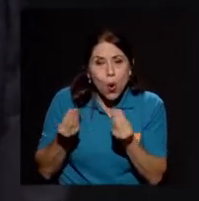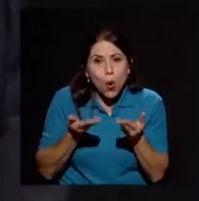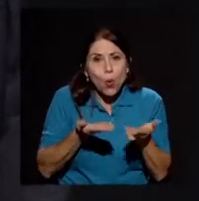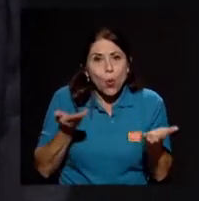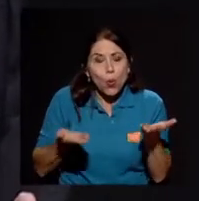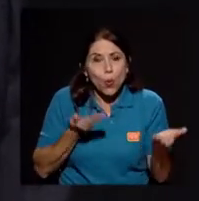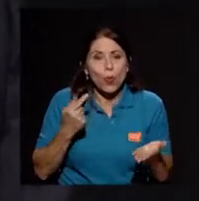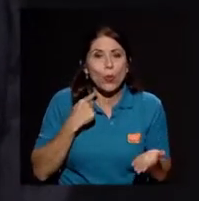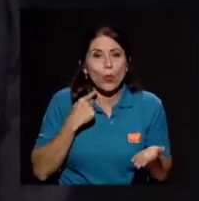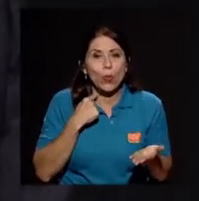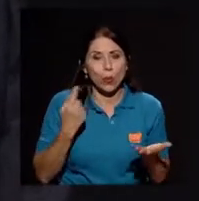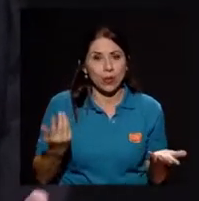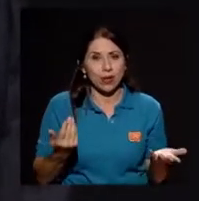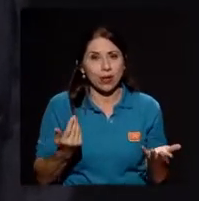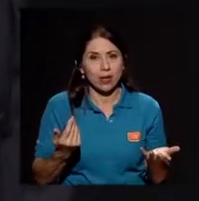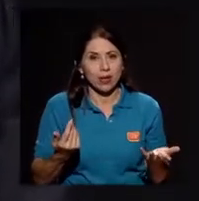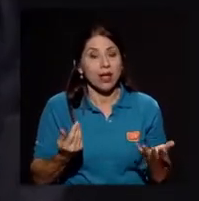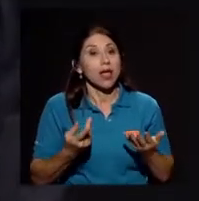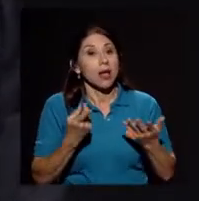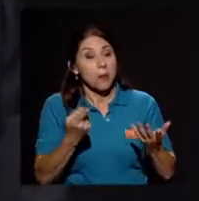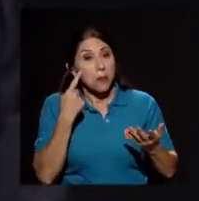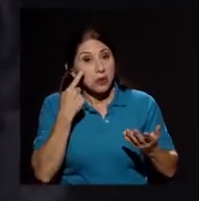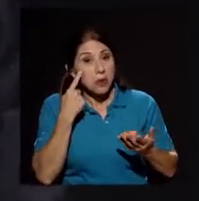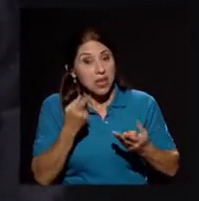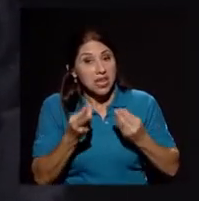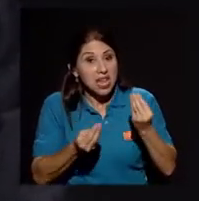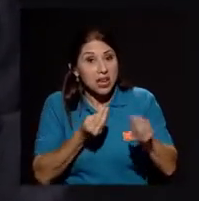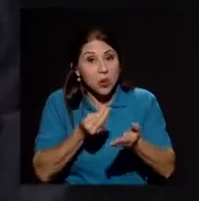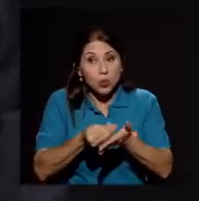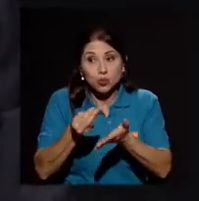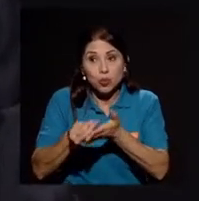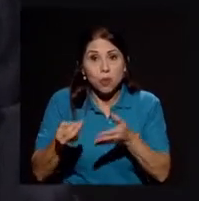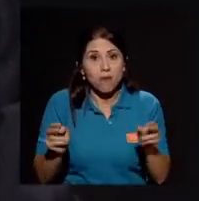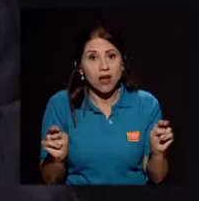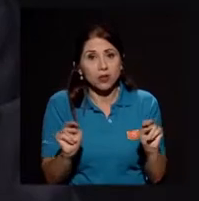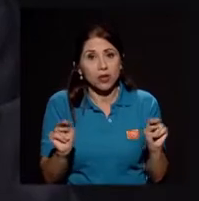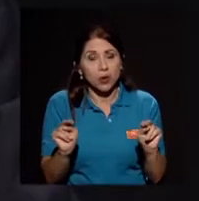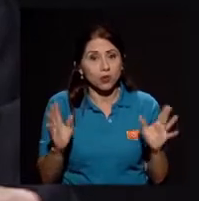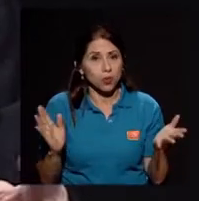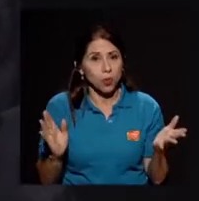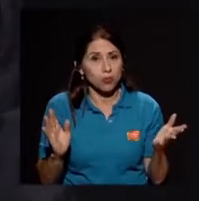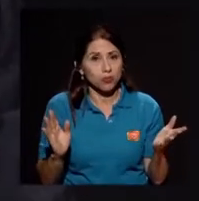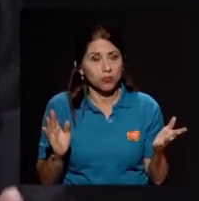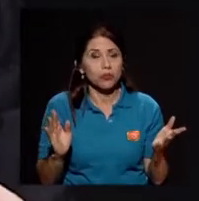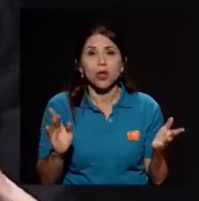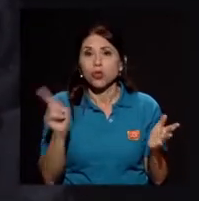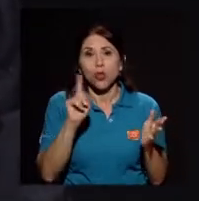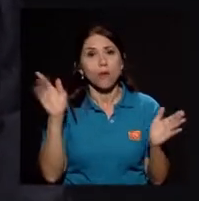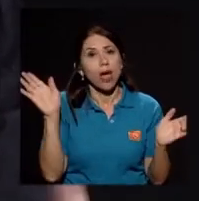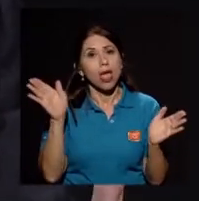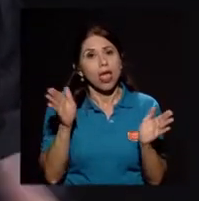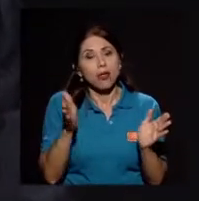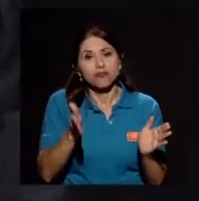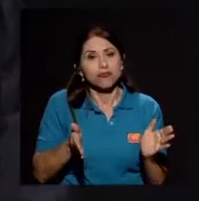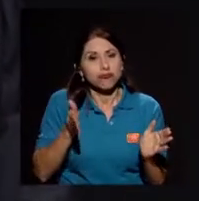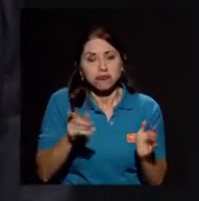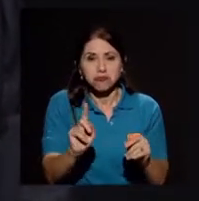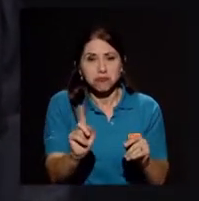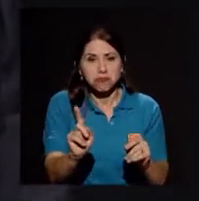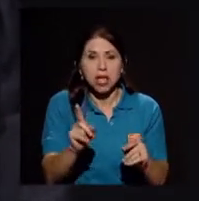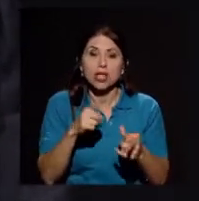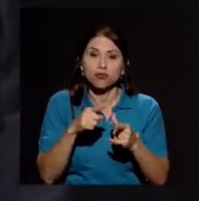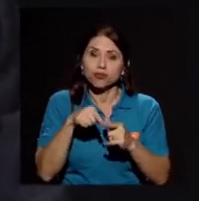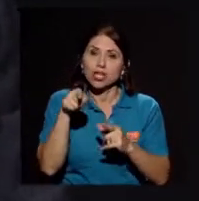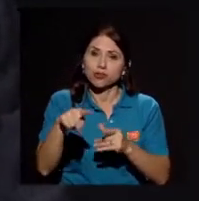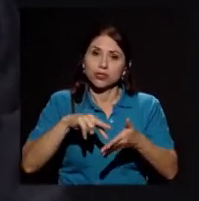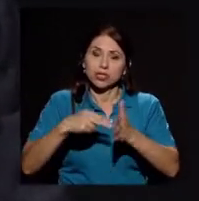factor un factor neutro que no lo va a acelerar y por lo tanto entonces ese va a ser un factor en alguna medida